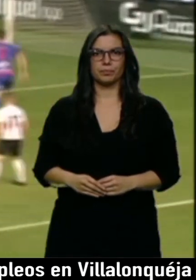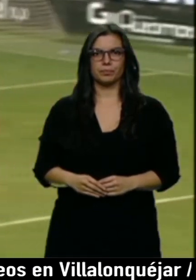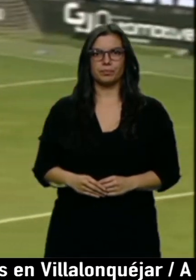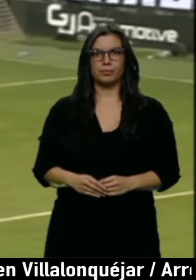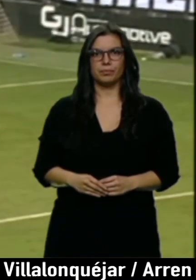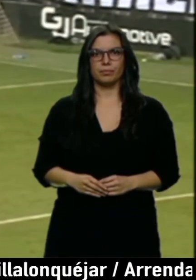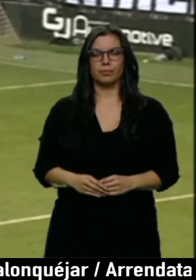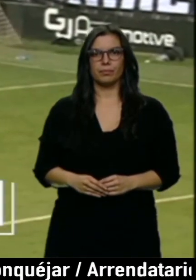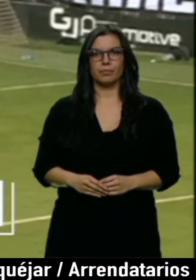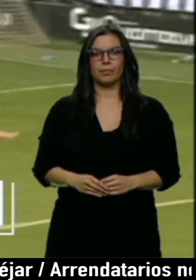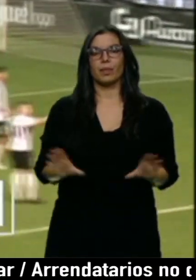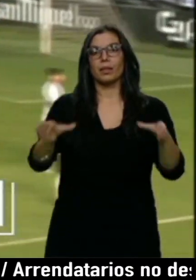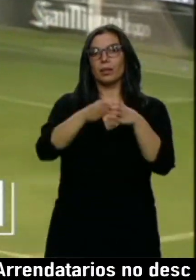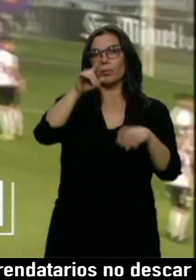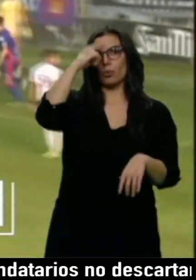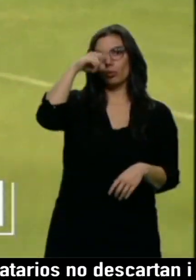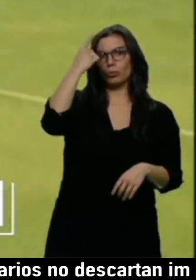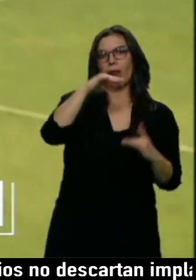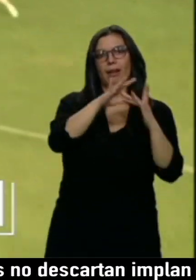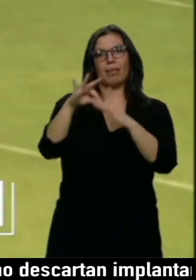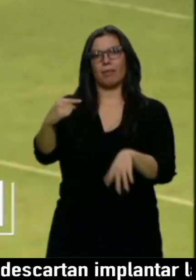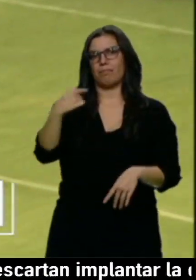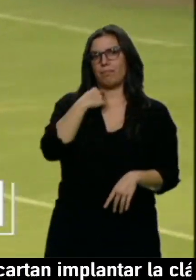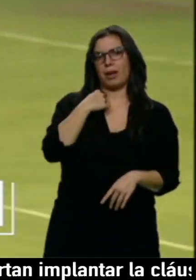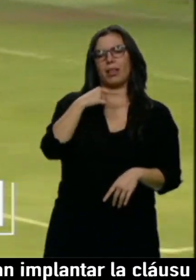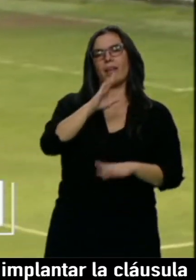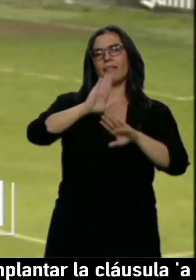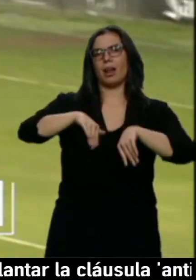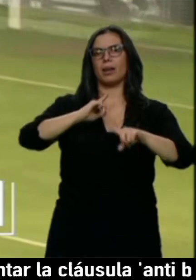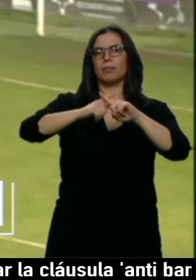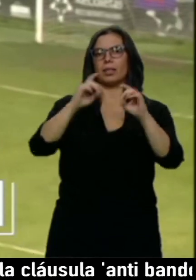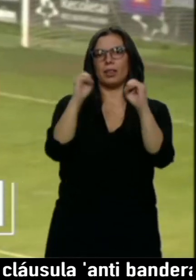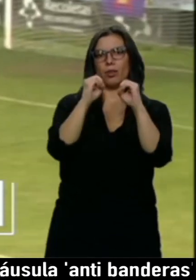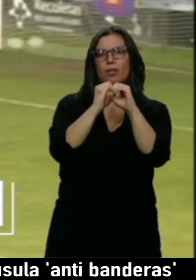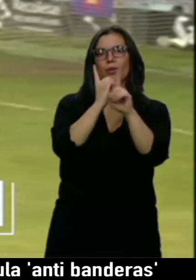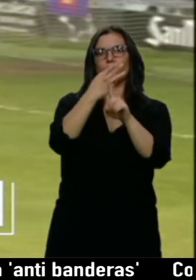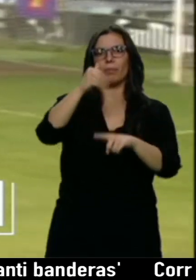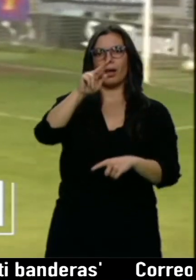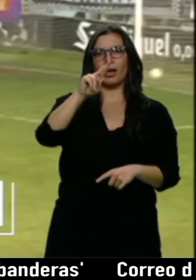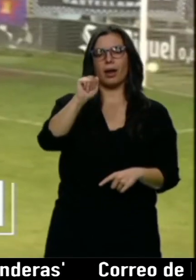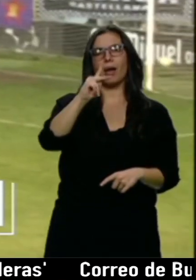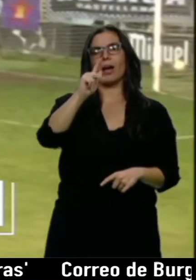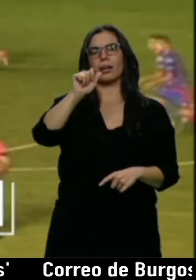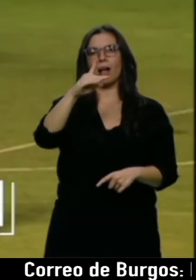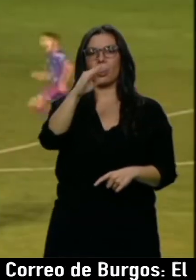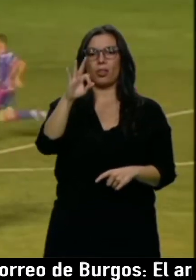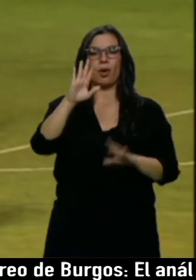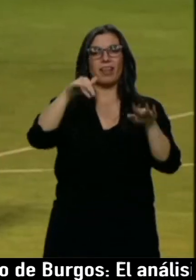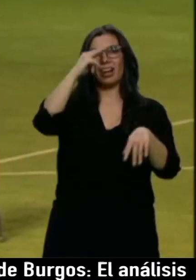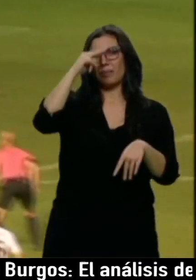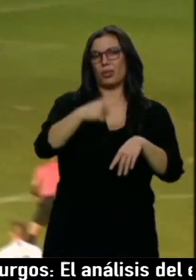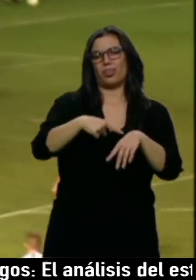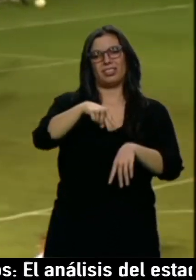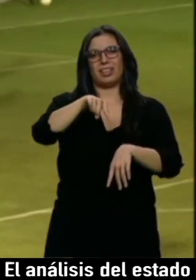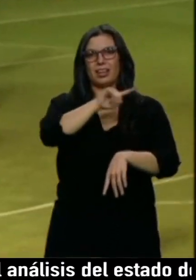La Cultural se deja el liderato en Baracaldo, empate sin goles en un encuentro donde ambos equipos se respetaron en exceso. Los leoneses encadenan 3